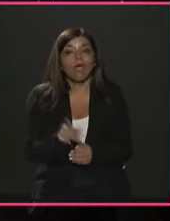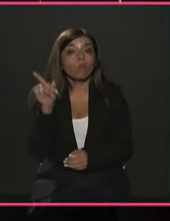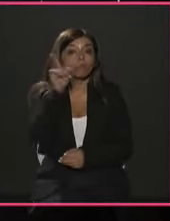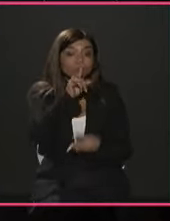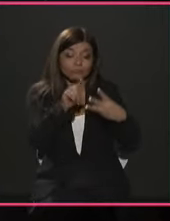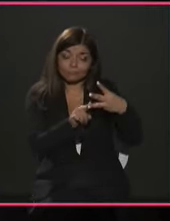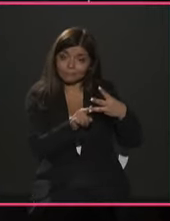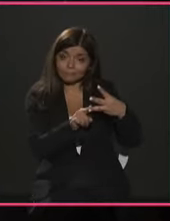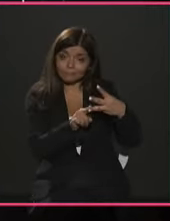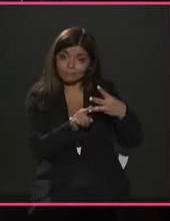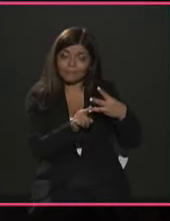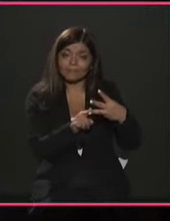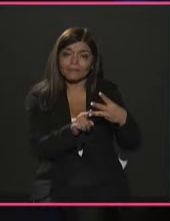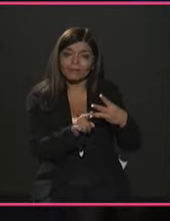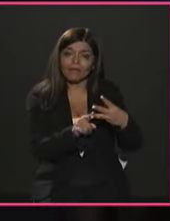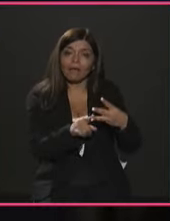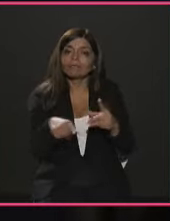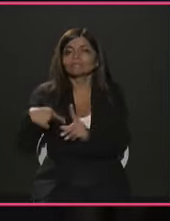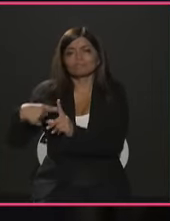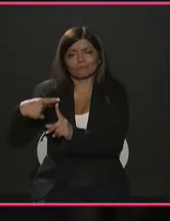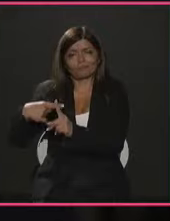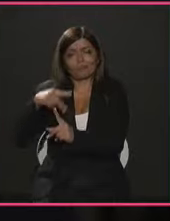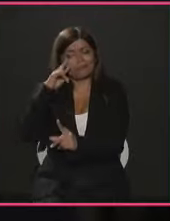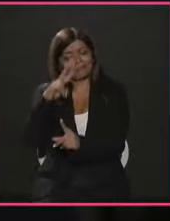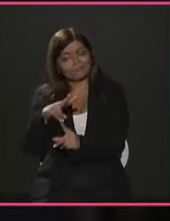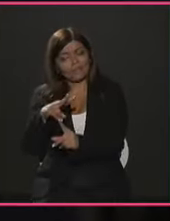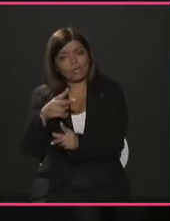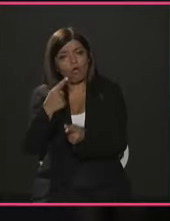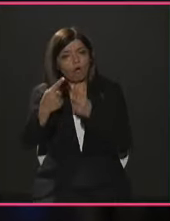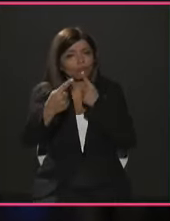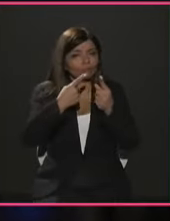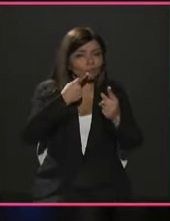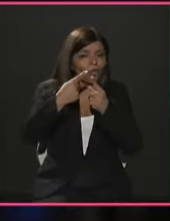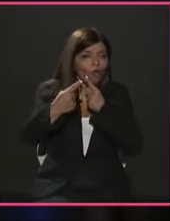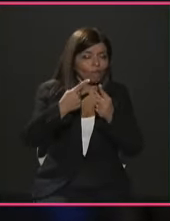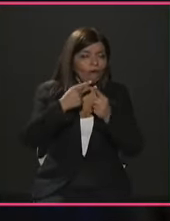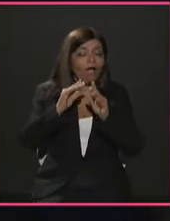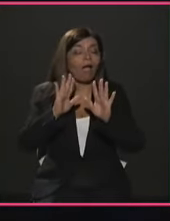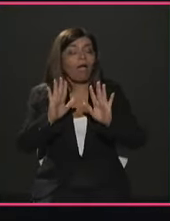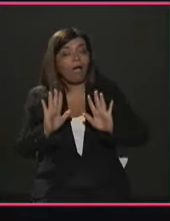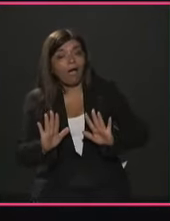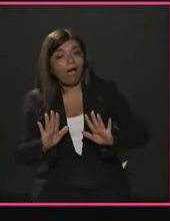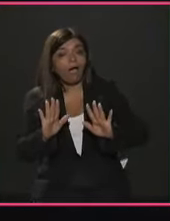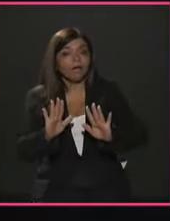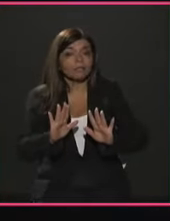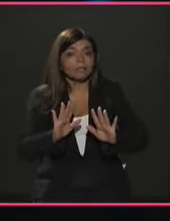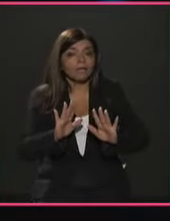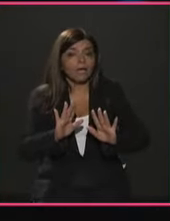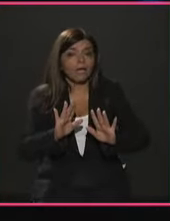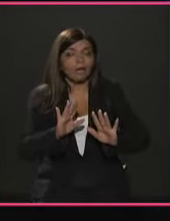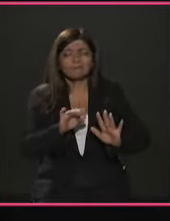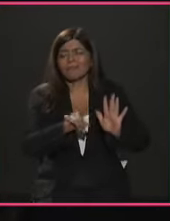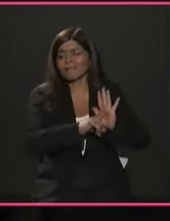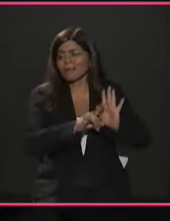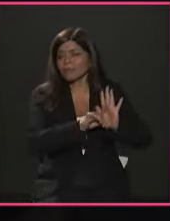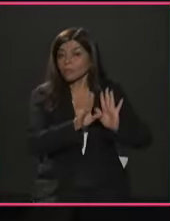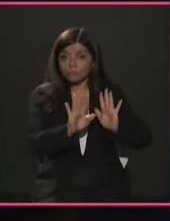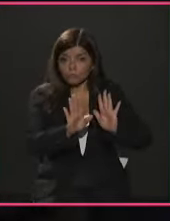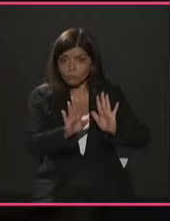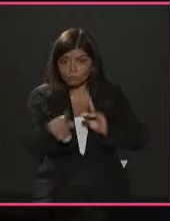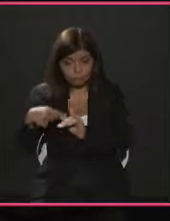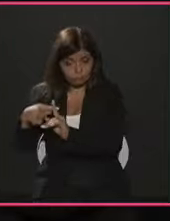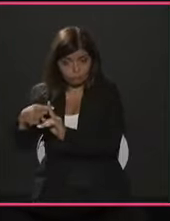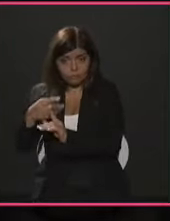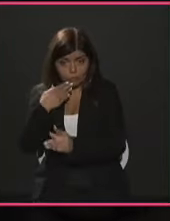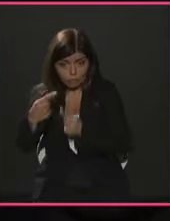último con optimismo el debate a veces parece destacar solamente las cosas malas el optimismo no